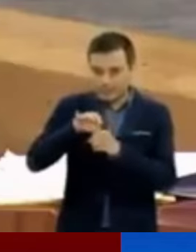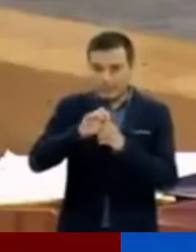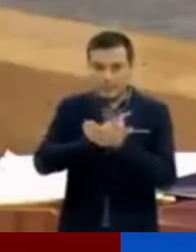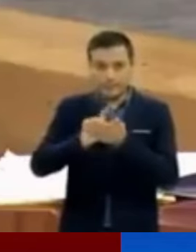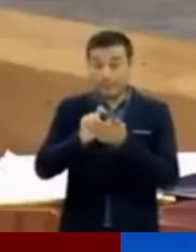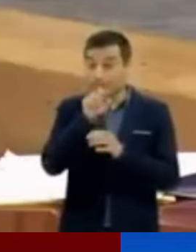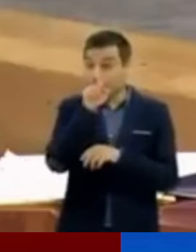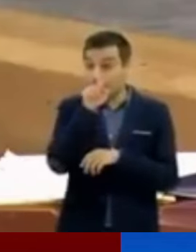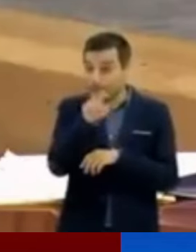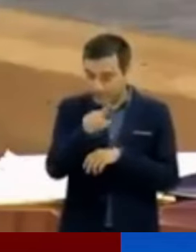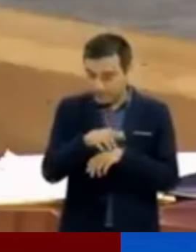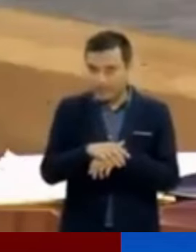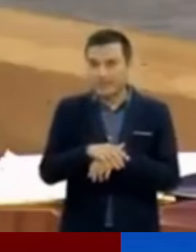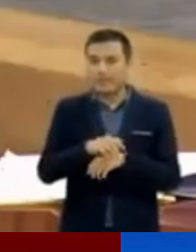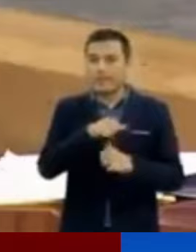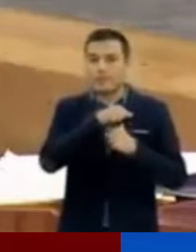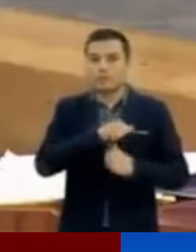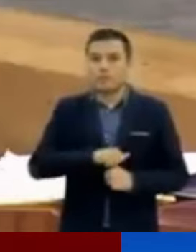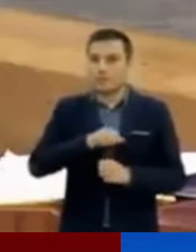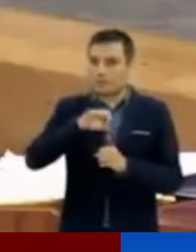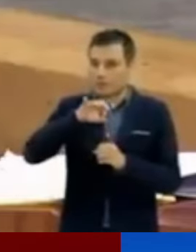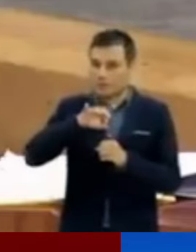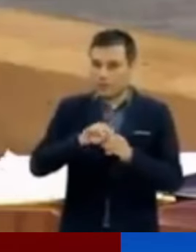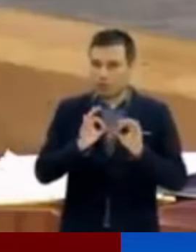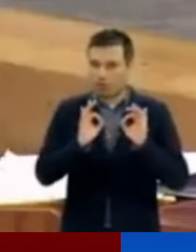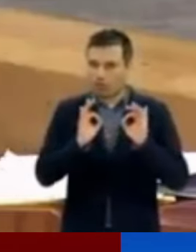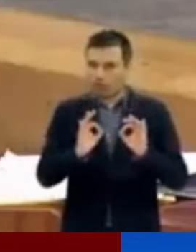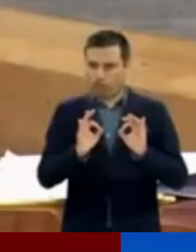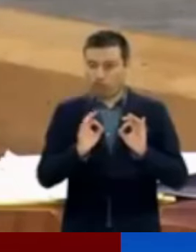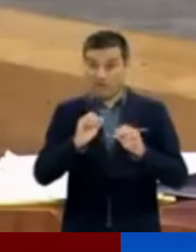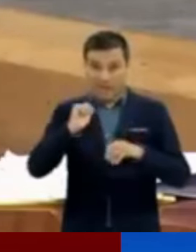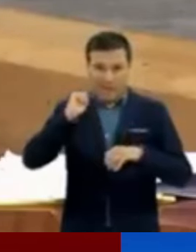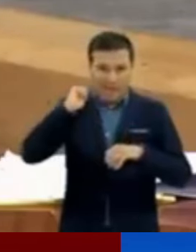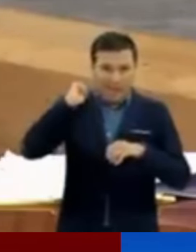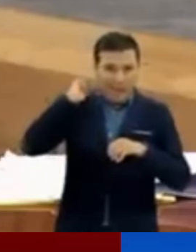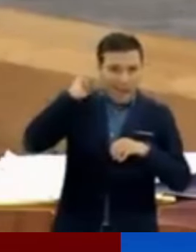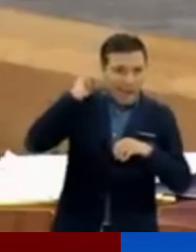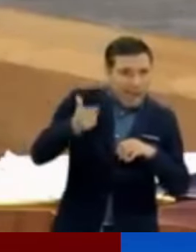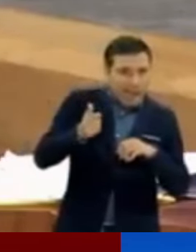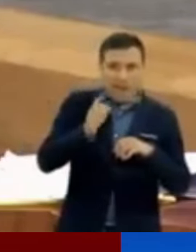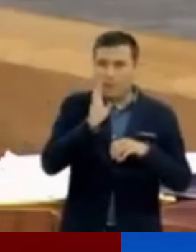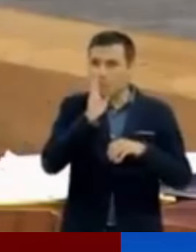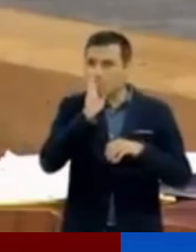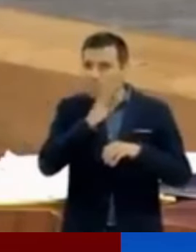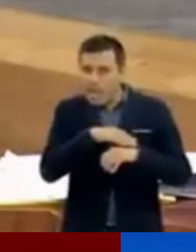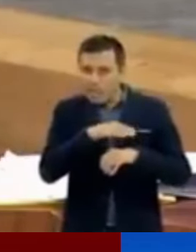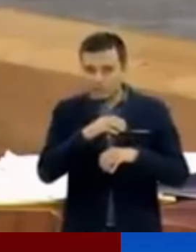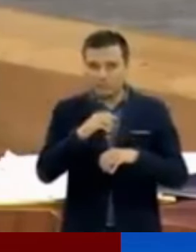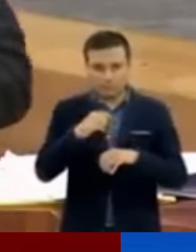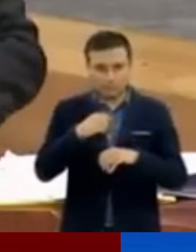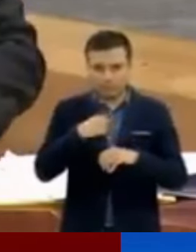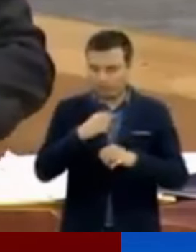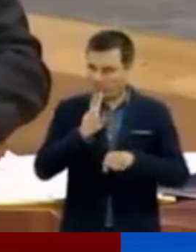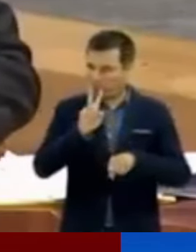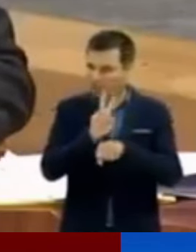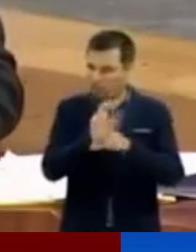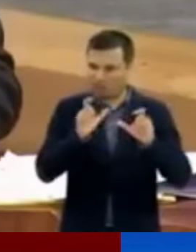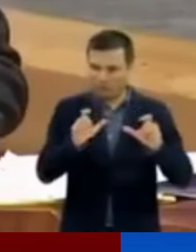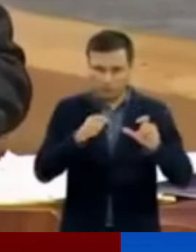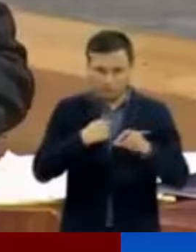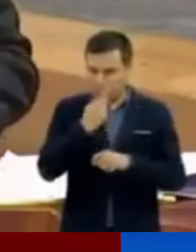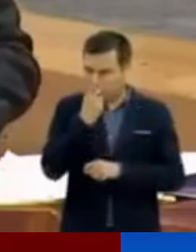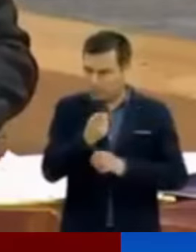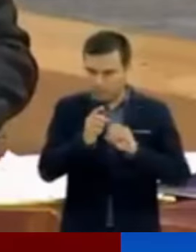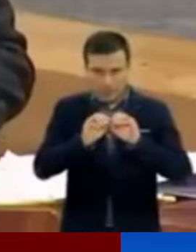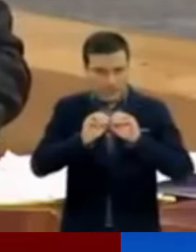y con autoridades electorales que no titubean cuando se trata de cuidar que la cancha esté pareja. Aquí lo decimos con